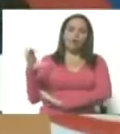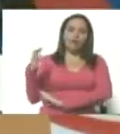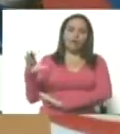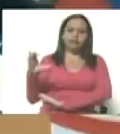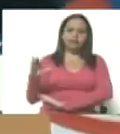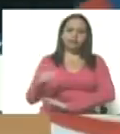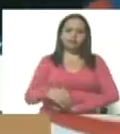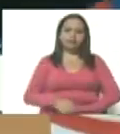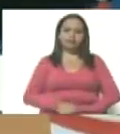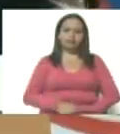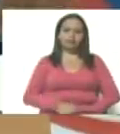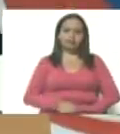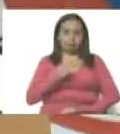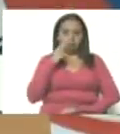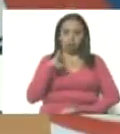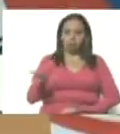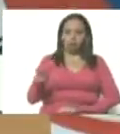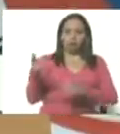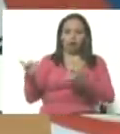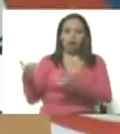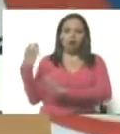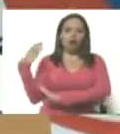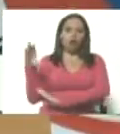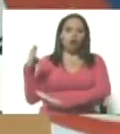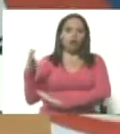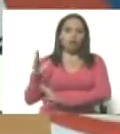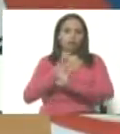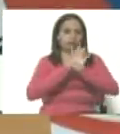si volteamos la mirada hacia Colombia,